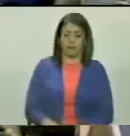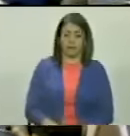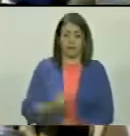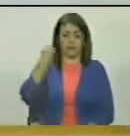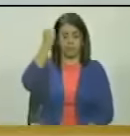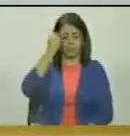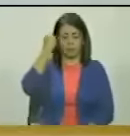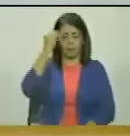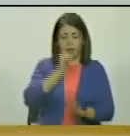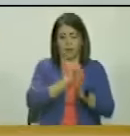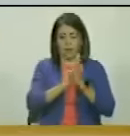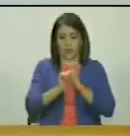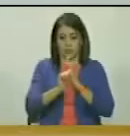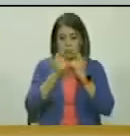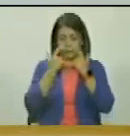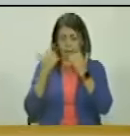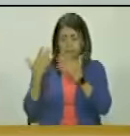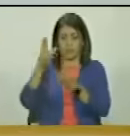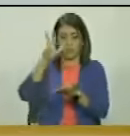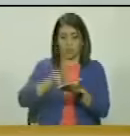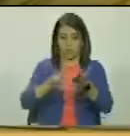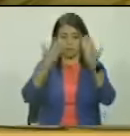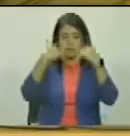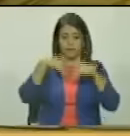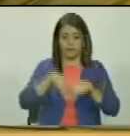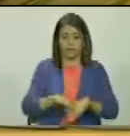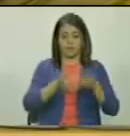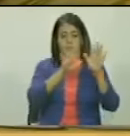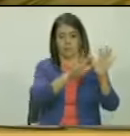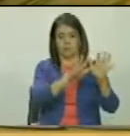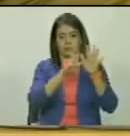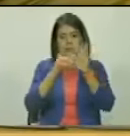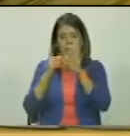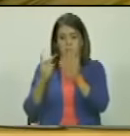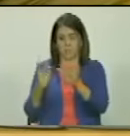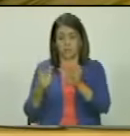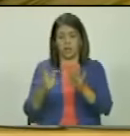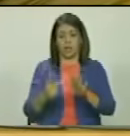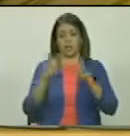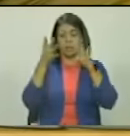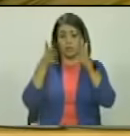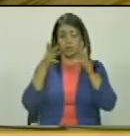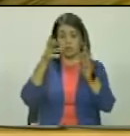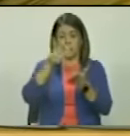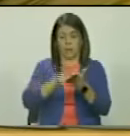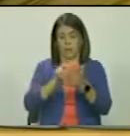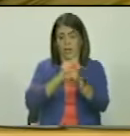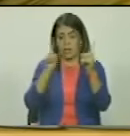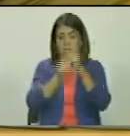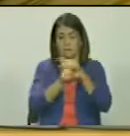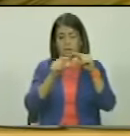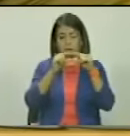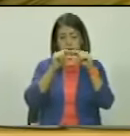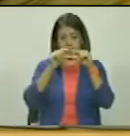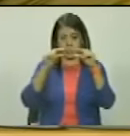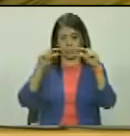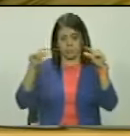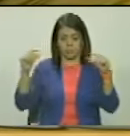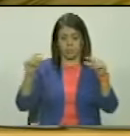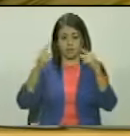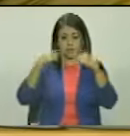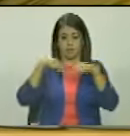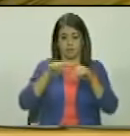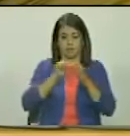En consideración del artículo, aprobado. Siguiente. Décimo séptimo, se sugiere aprobar sin modificación la denominación del